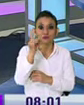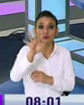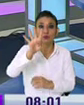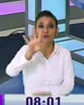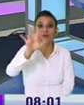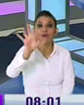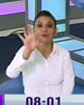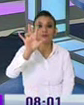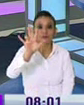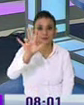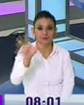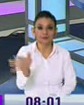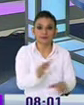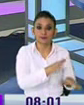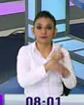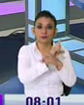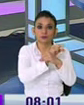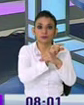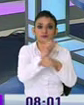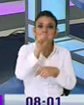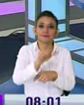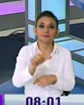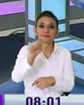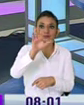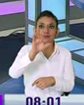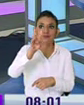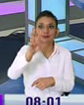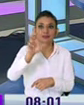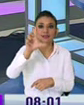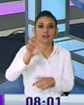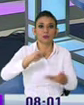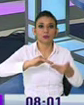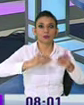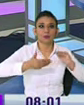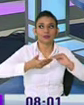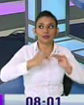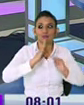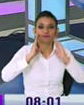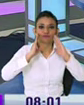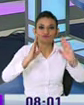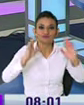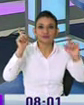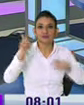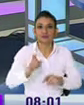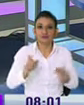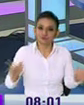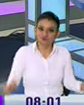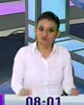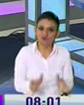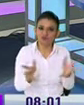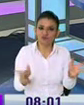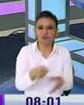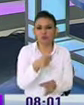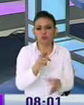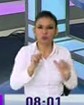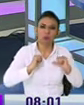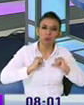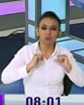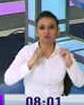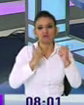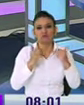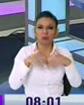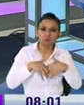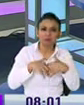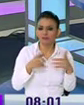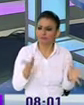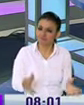098-518-4393, y en Twitter, @TVCLaComunidad, siempre pendientes de sus necesidades. Hay que levantar el ánimo, si usted está bajoneado, póngale buena energía,